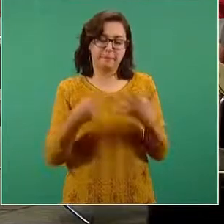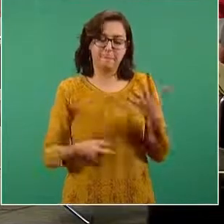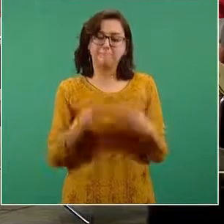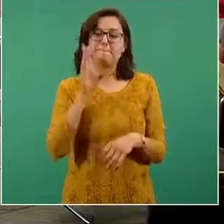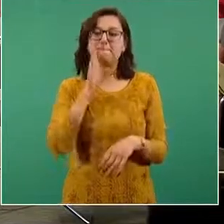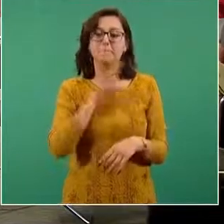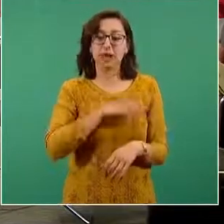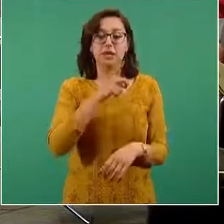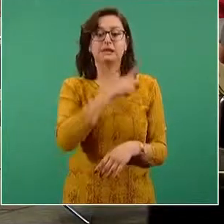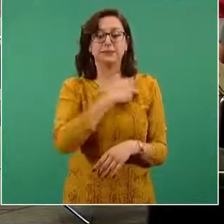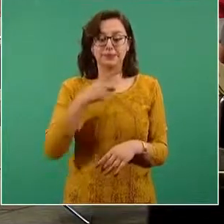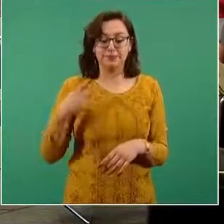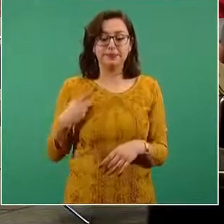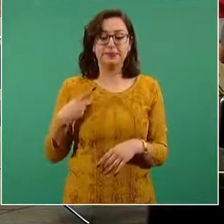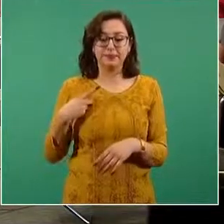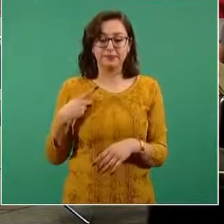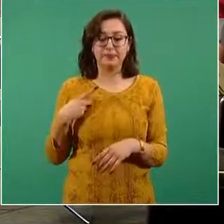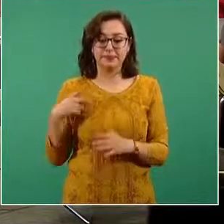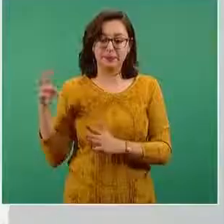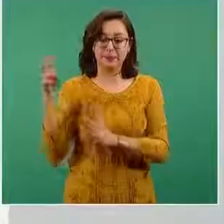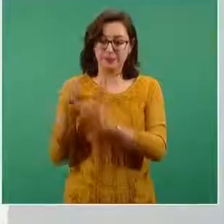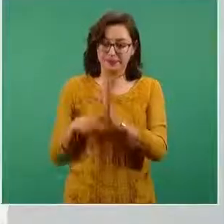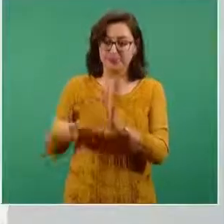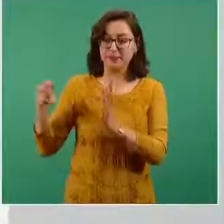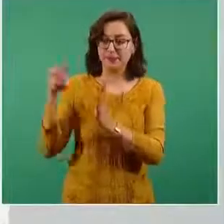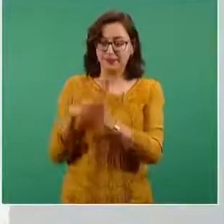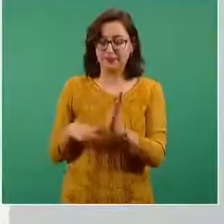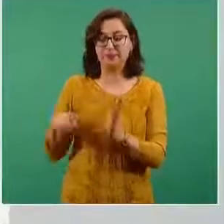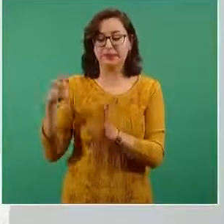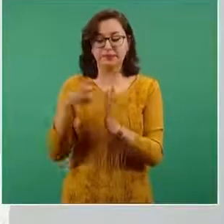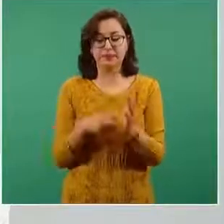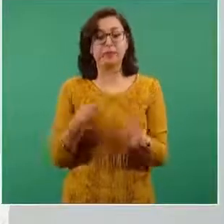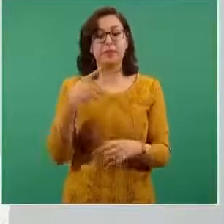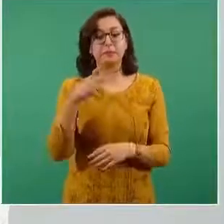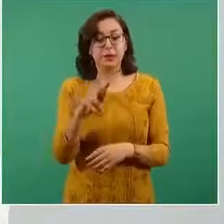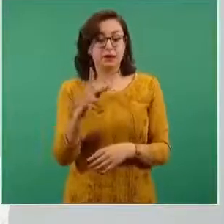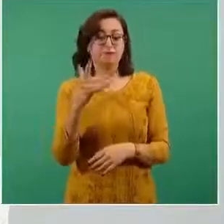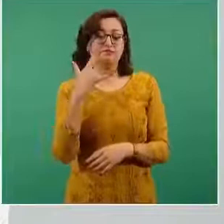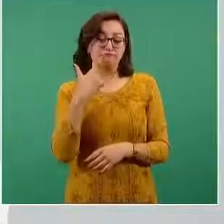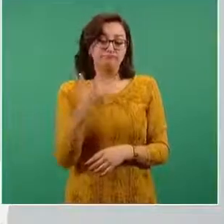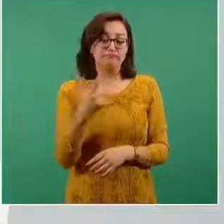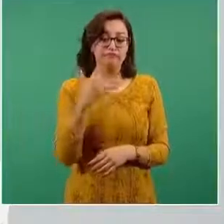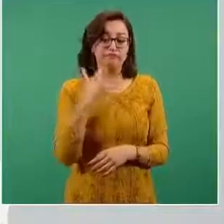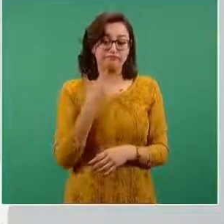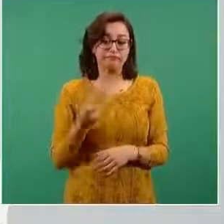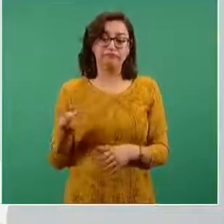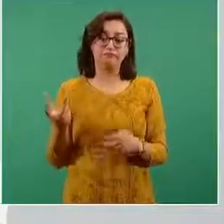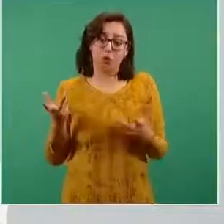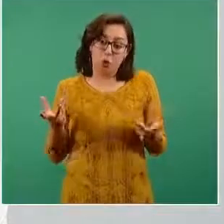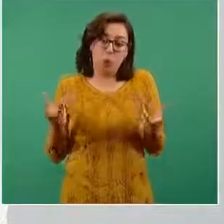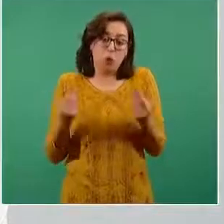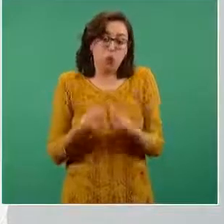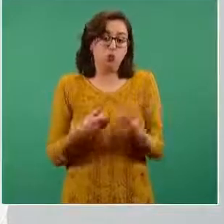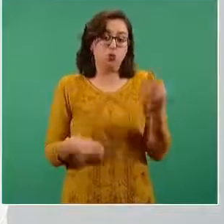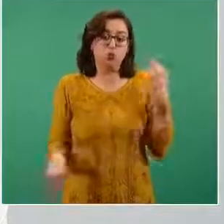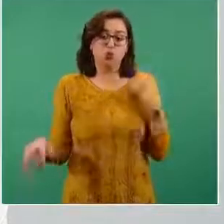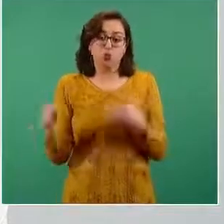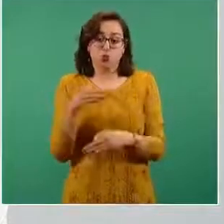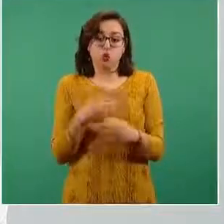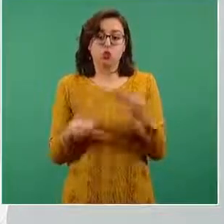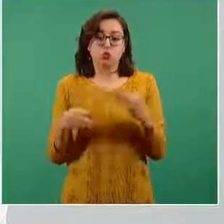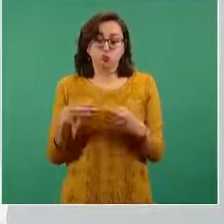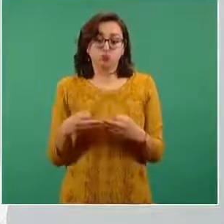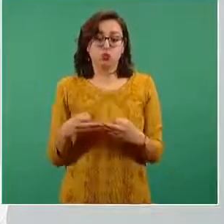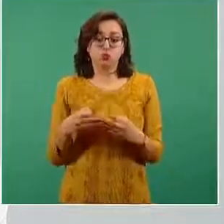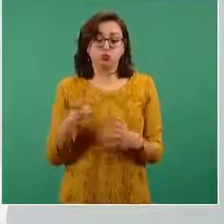que deberían de poder estar mejor. Pero es un esfuerzo, creo yo, conjunto, y que bueno, como sociedad tendremos